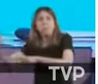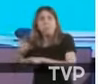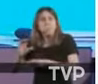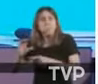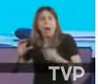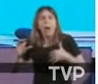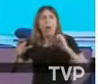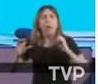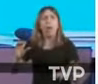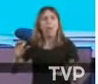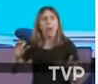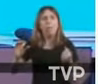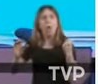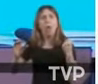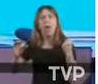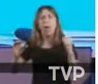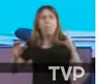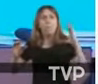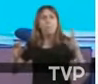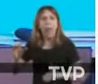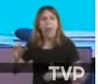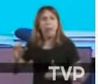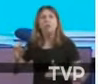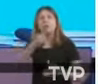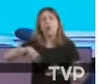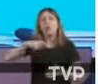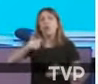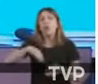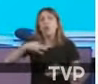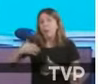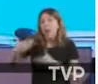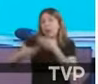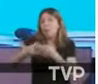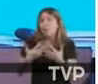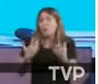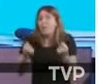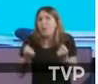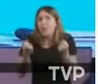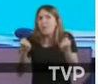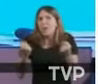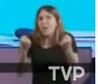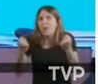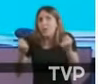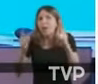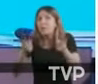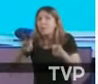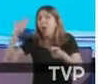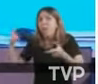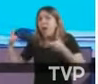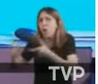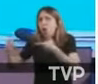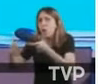nosotros buscamos es ir construyendo fortaleza. Y eso es lo que se ha hecho en esta negociación, en donde ha habido